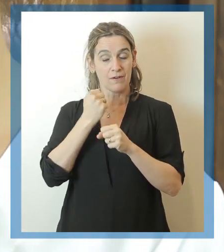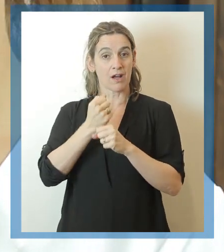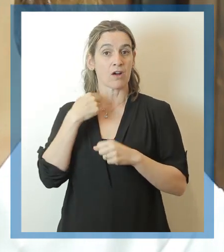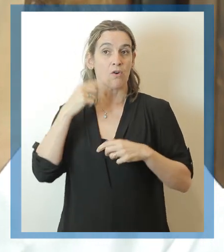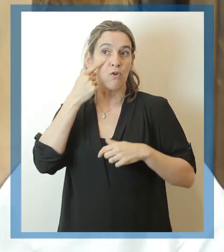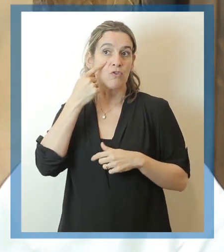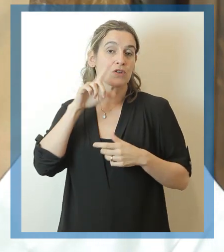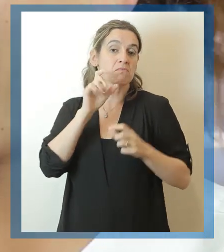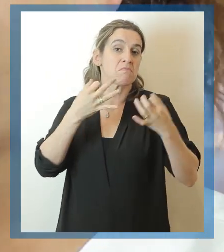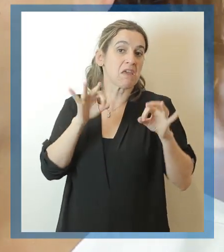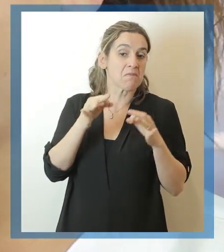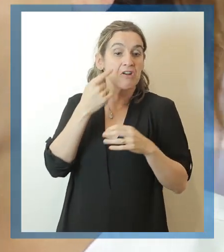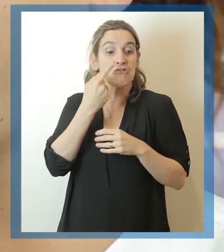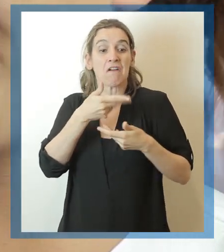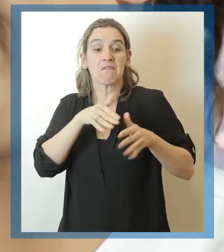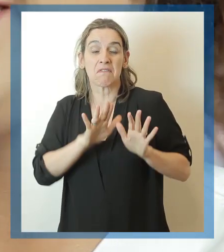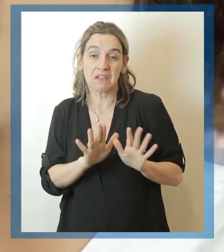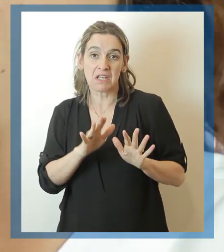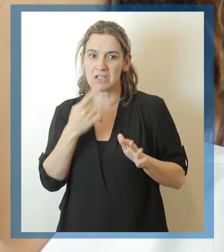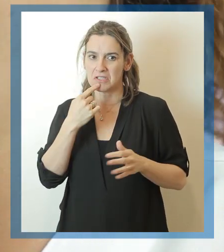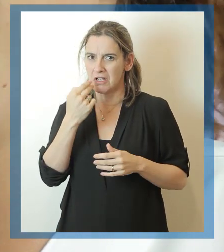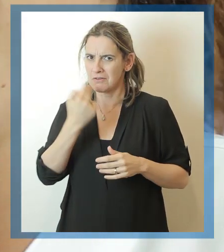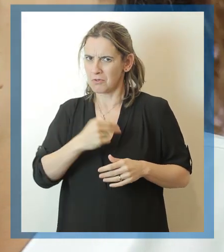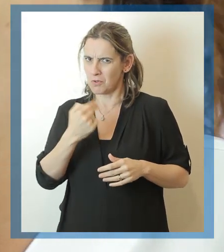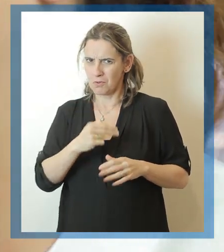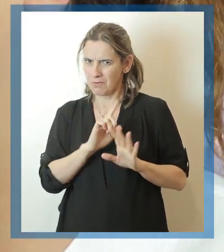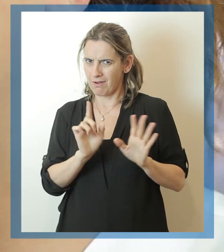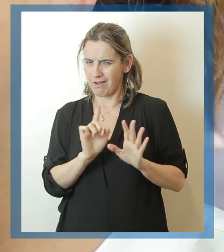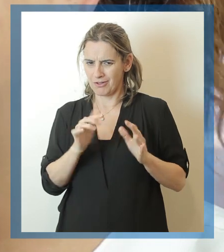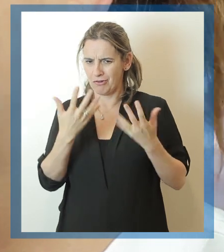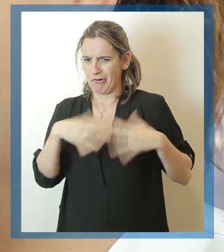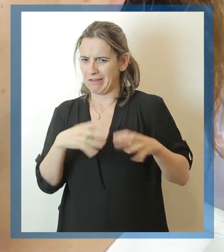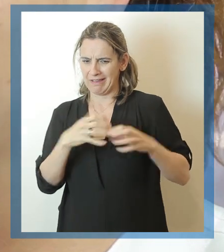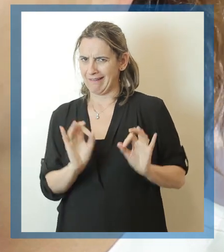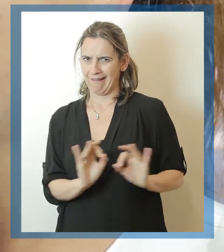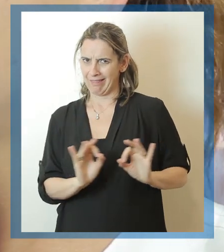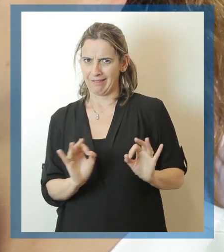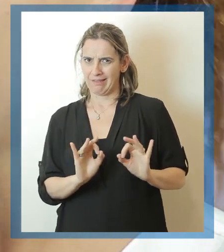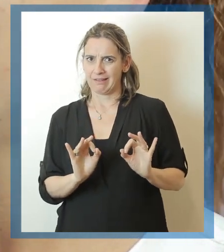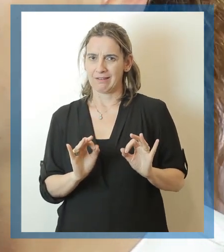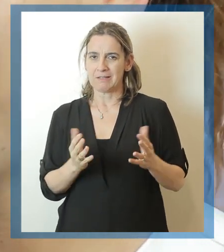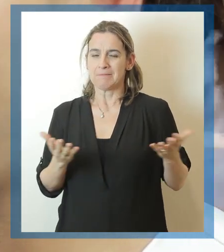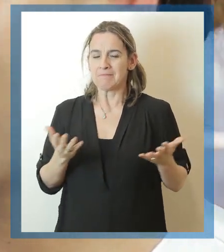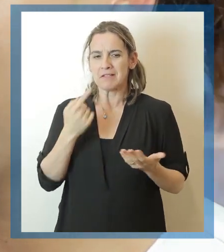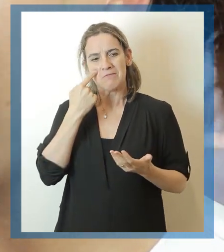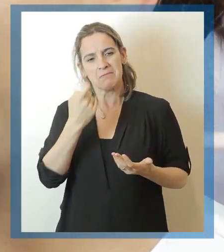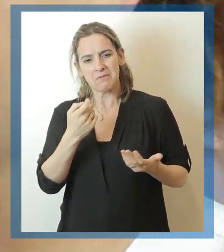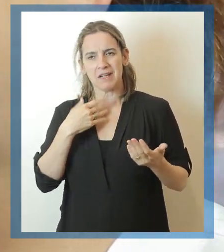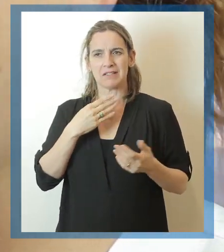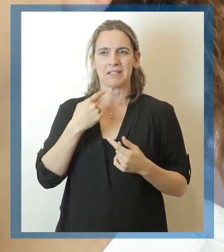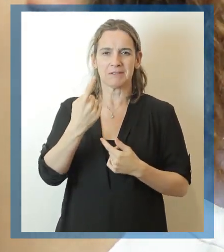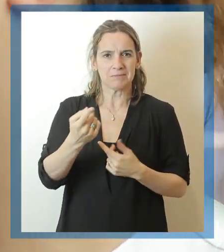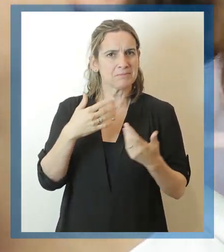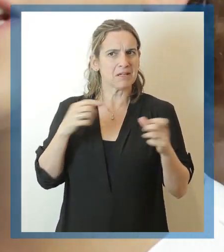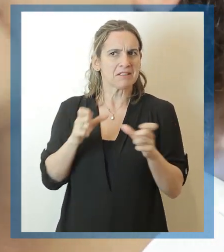Trabajo intermedio de mi hermana. La veía ella jamás, no estaba ni ahí con nada. Entonces veía que ella iba